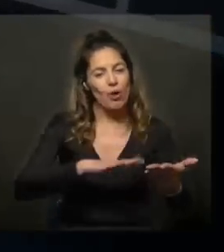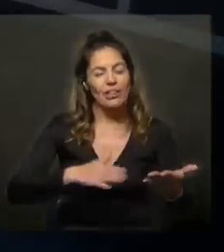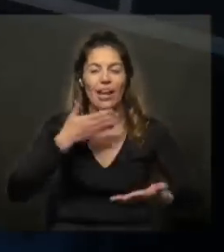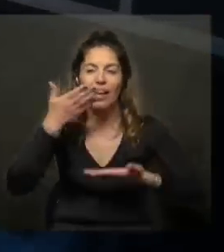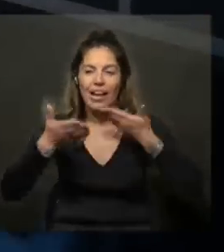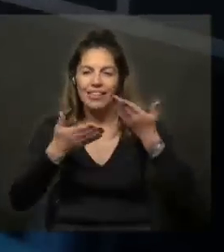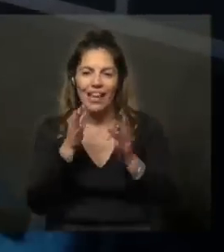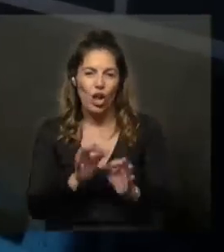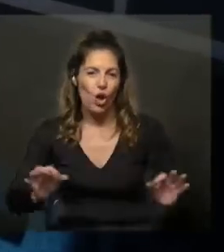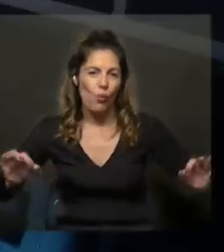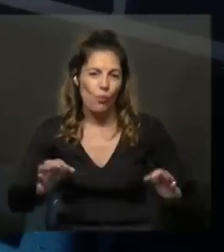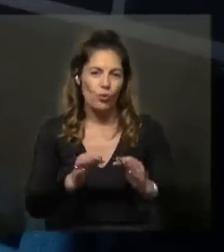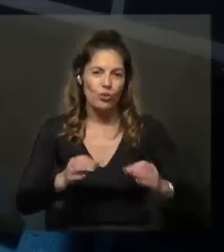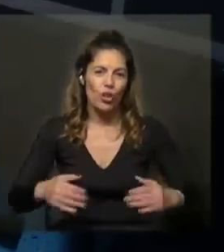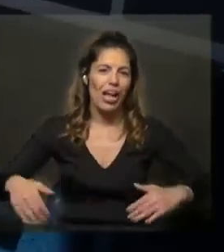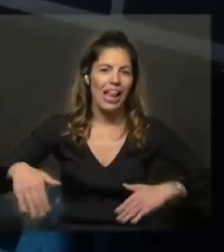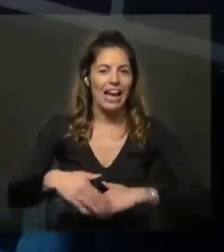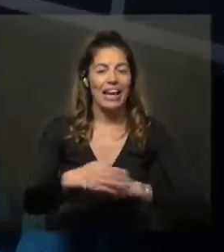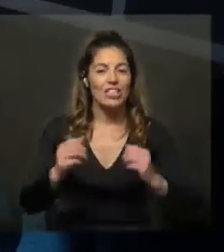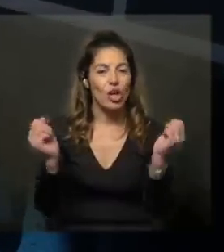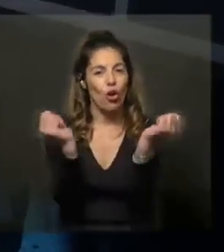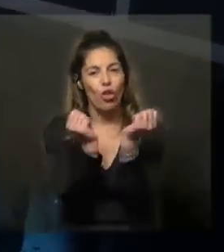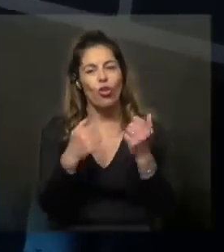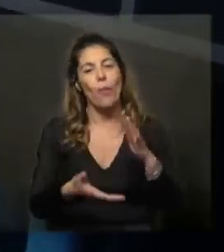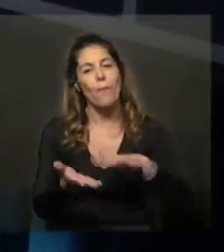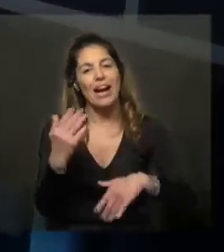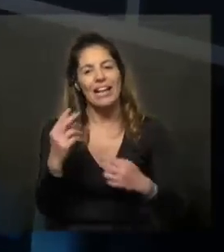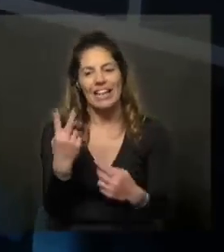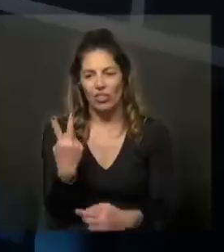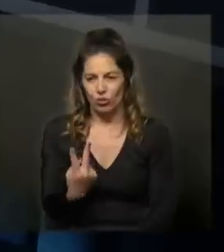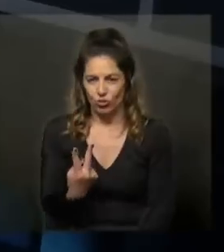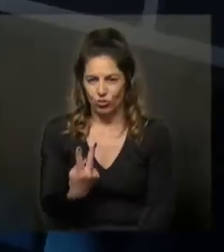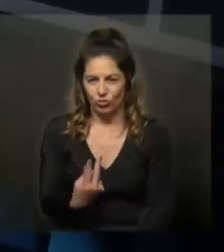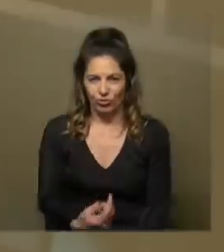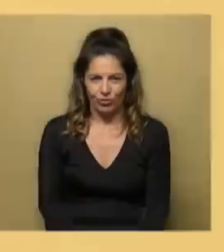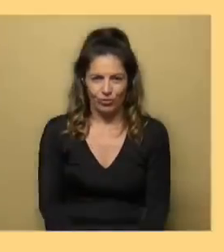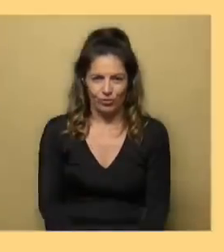en la calle codo a codo somos mucho más que dos